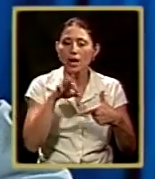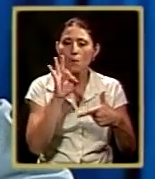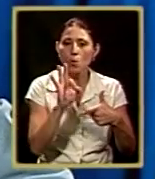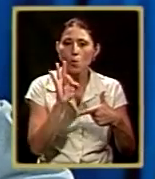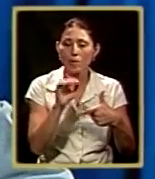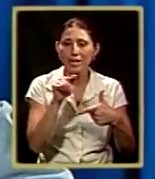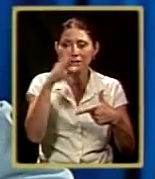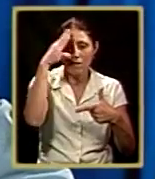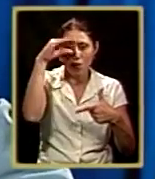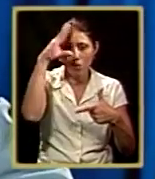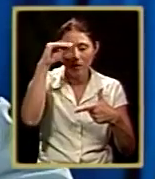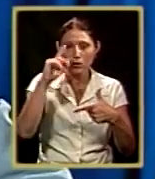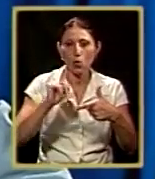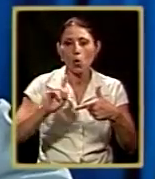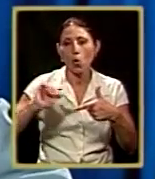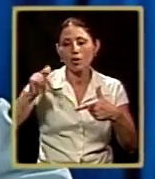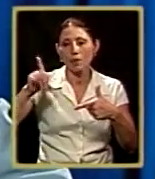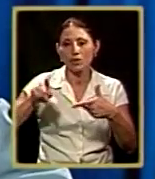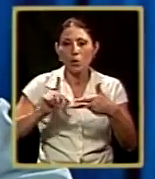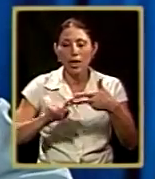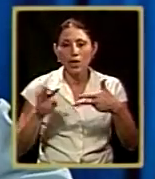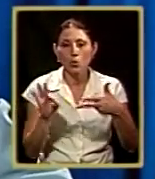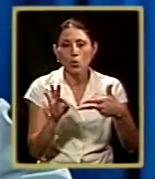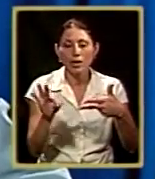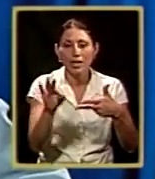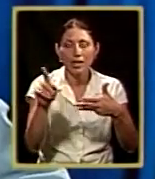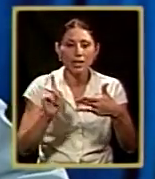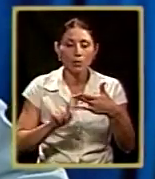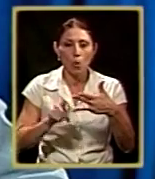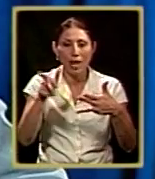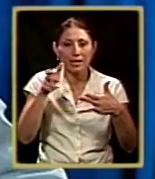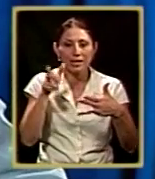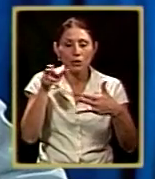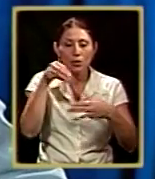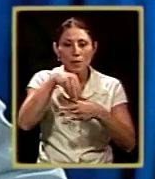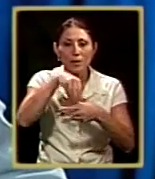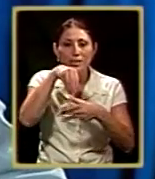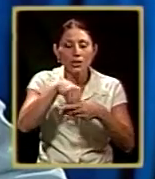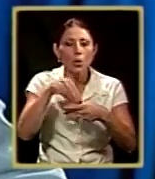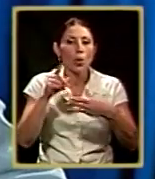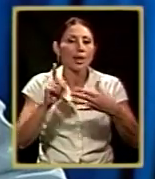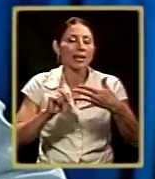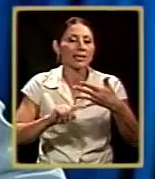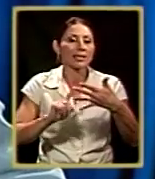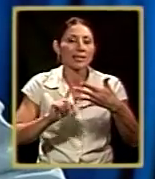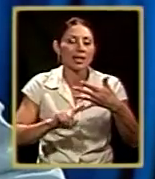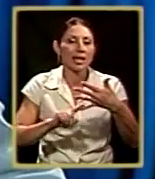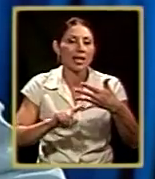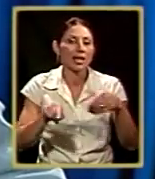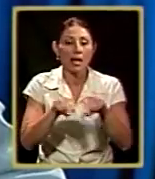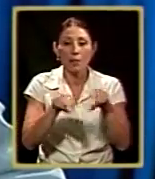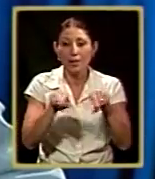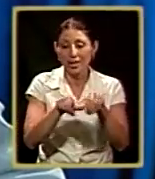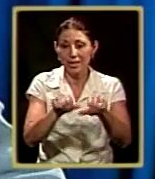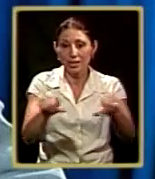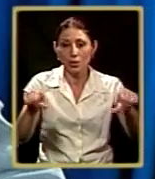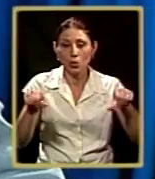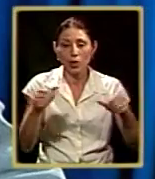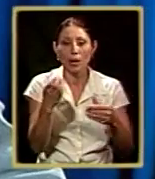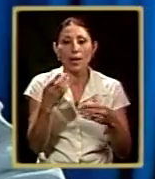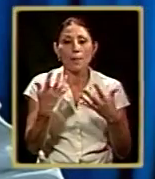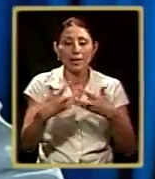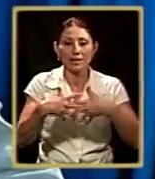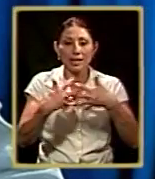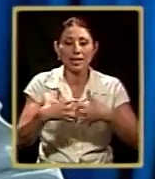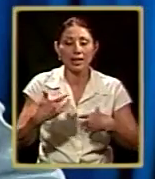años, alguien que se encarga en turismo, atracción de inversiones, y también en el sector empresarial.